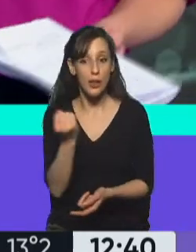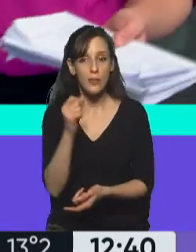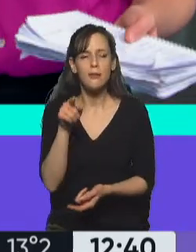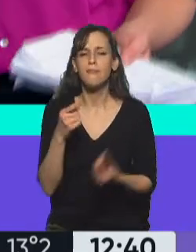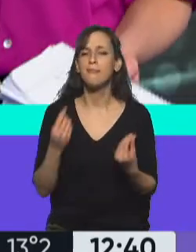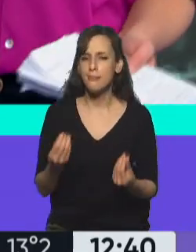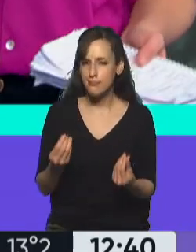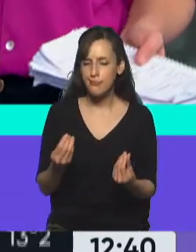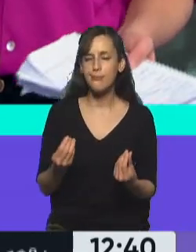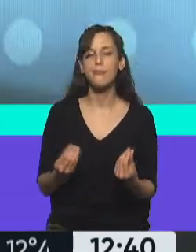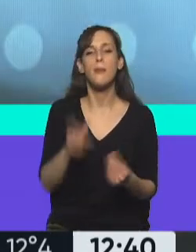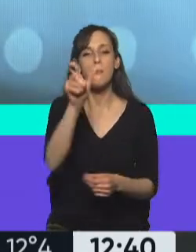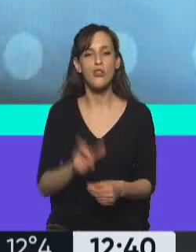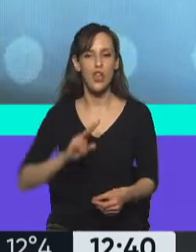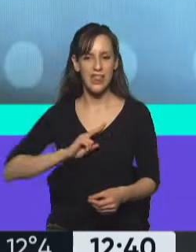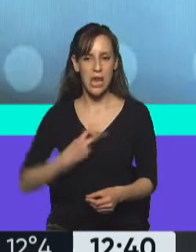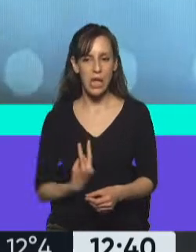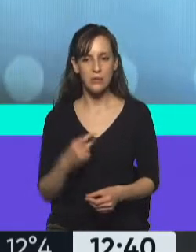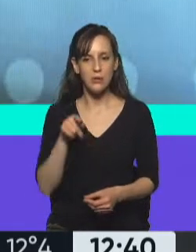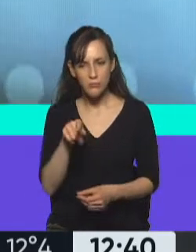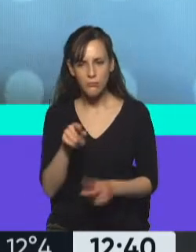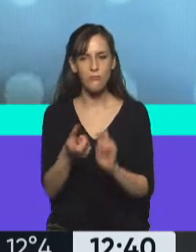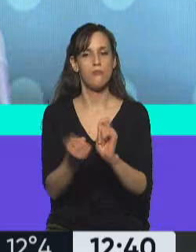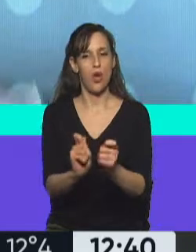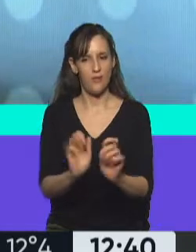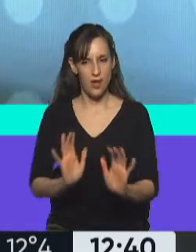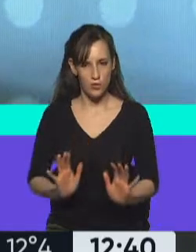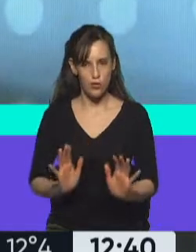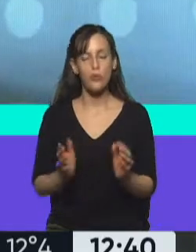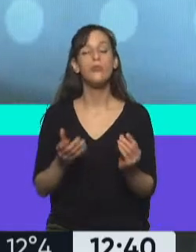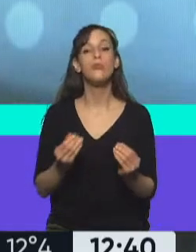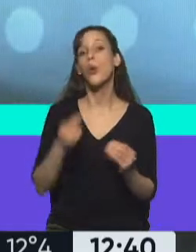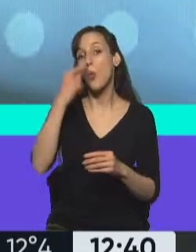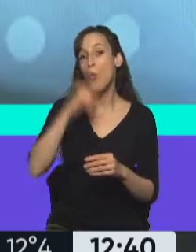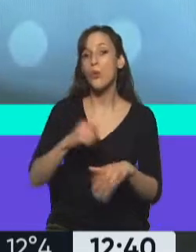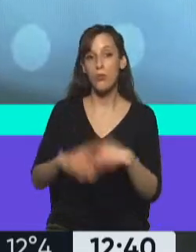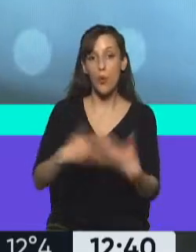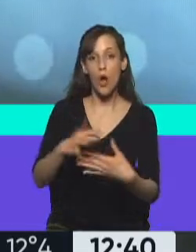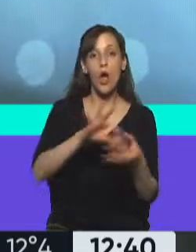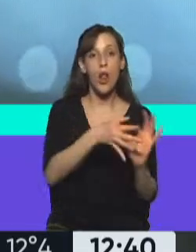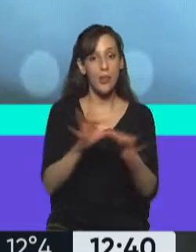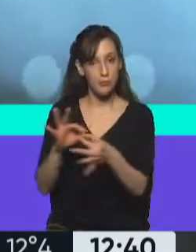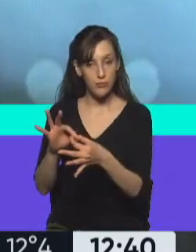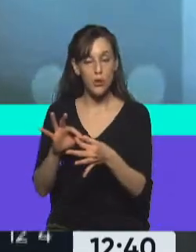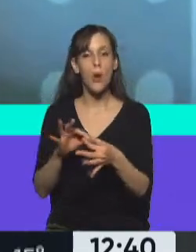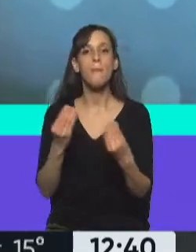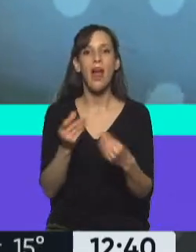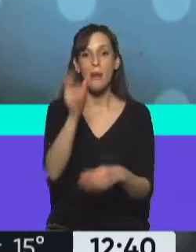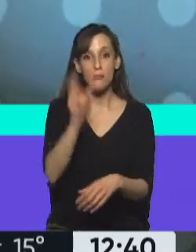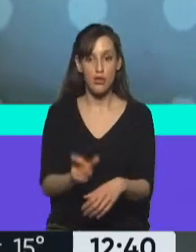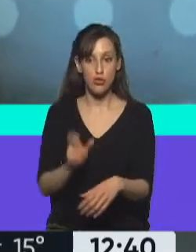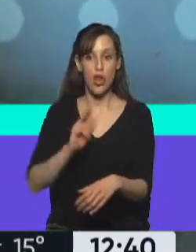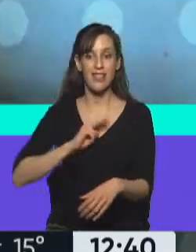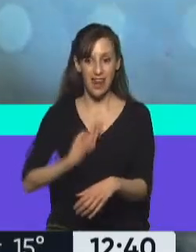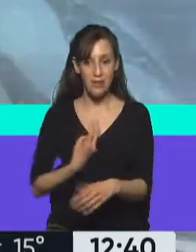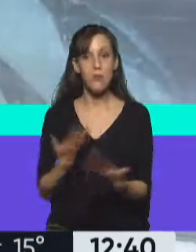modificación respecto de las personas trans. ¿Por qué? Porque hasta el último Juego Olímpico, para poder competir una persona trans, tenía